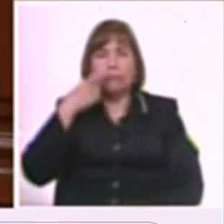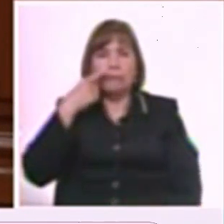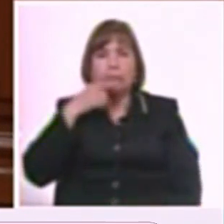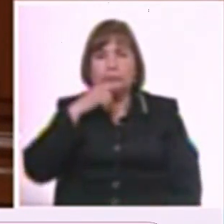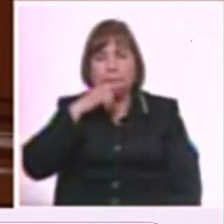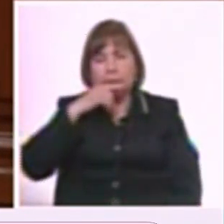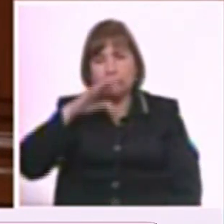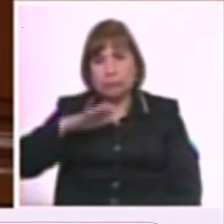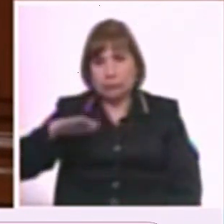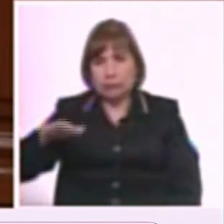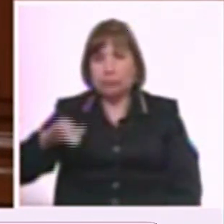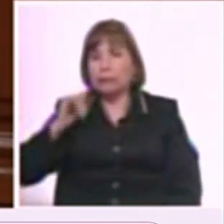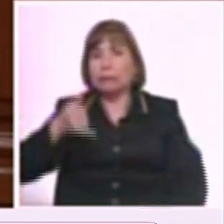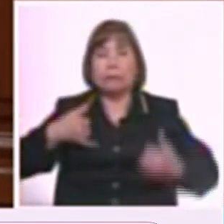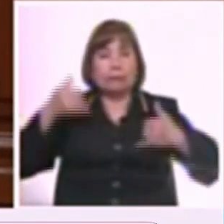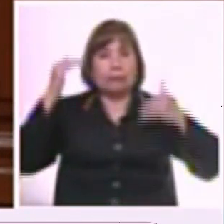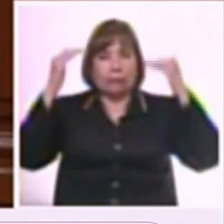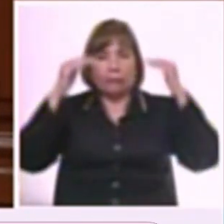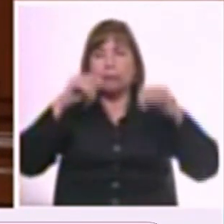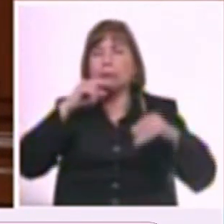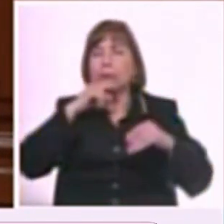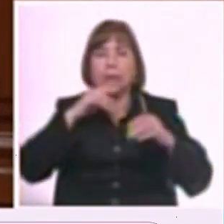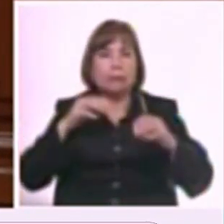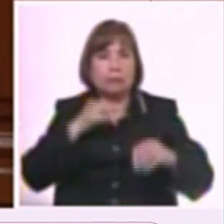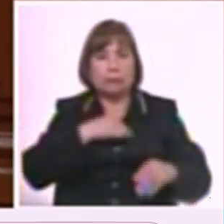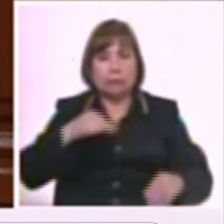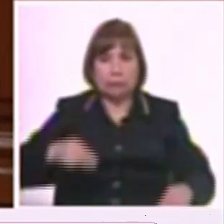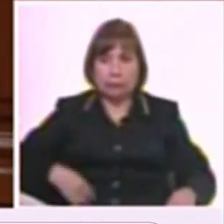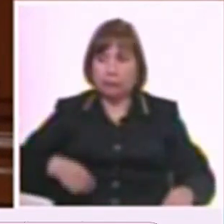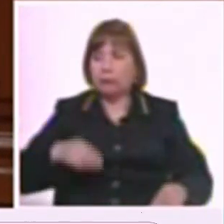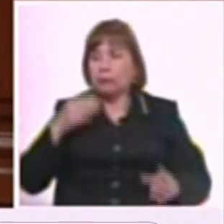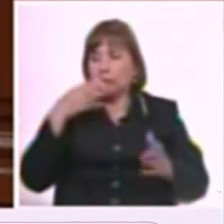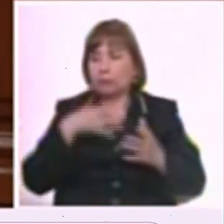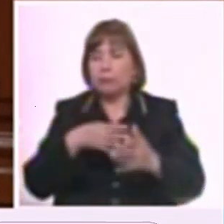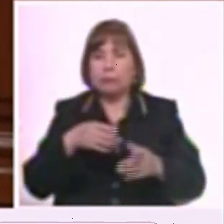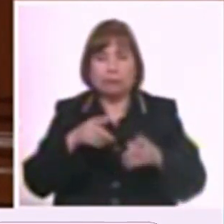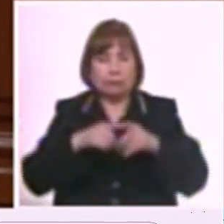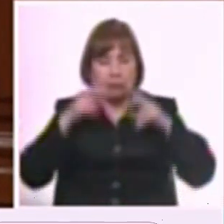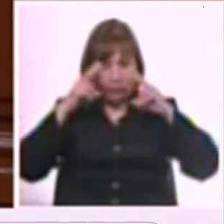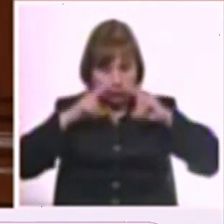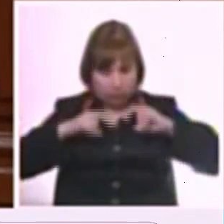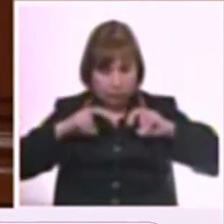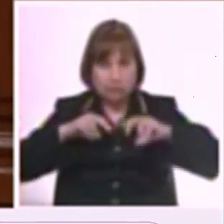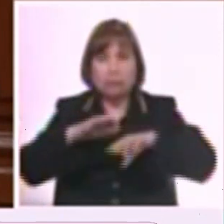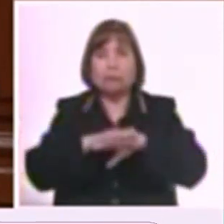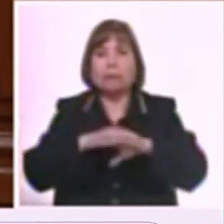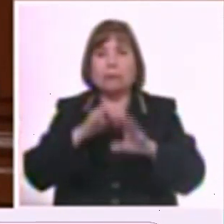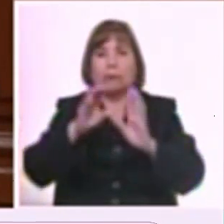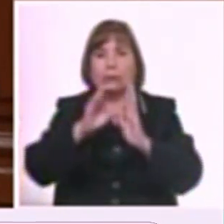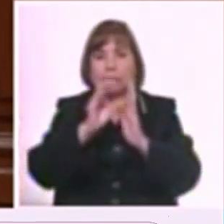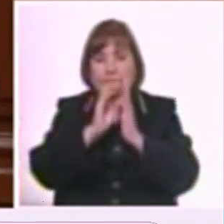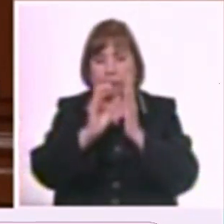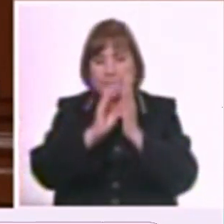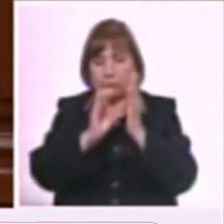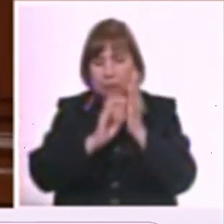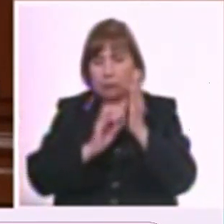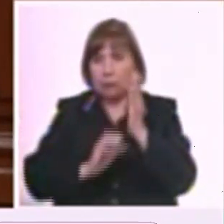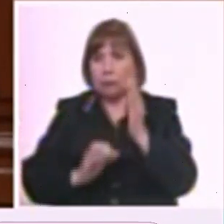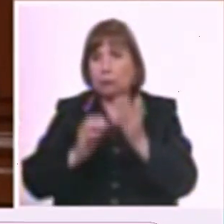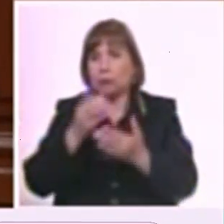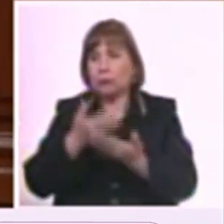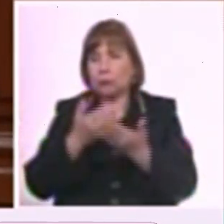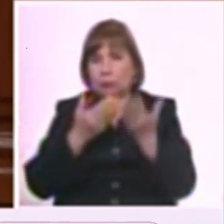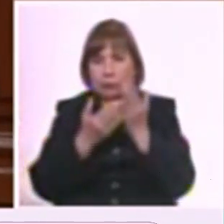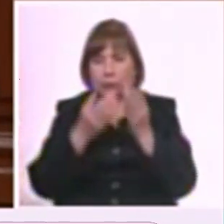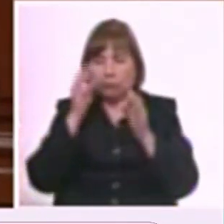y actitudes que aseguren una formación ciudadana y cívica transversal en todas las áreas orientadas al progreso y desarrollo